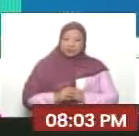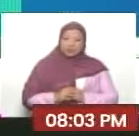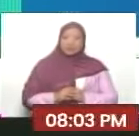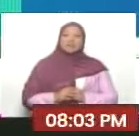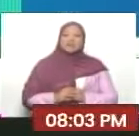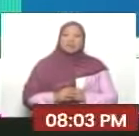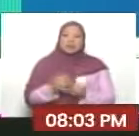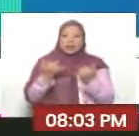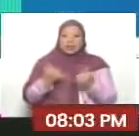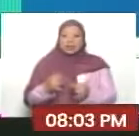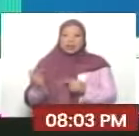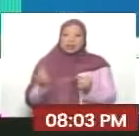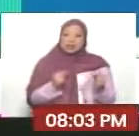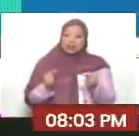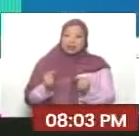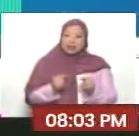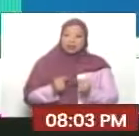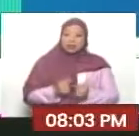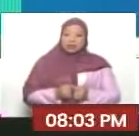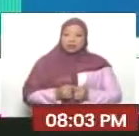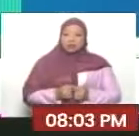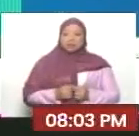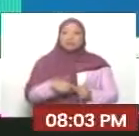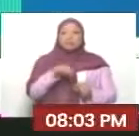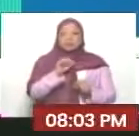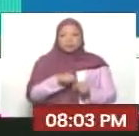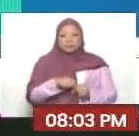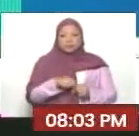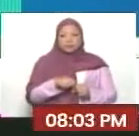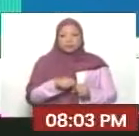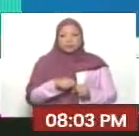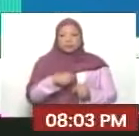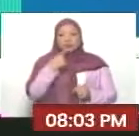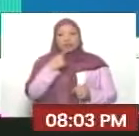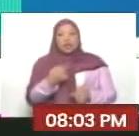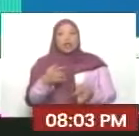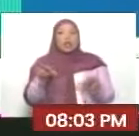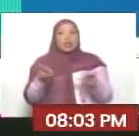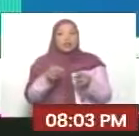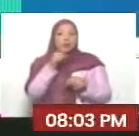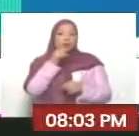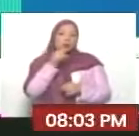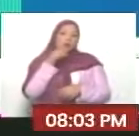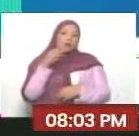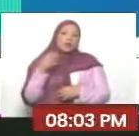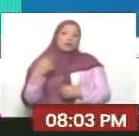es donde está el detalle. Así es, presidente. Ahí es donde está el detalle. Uy.